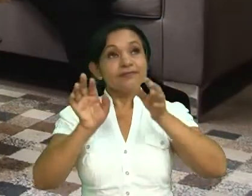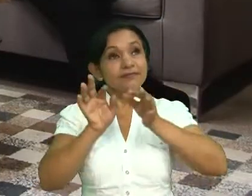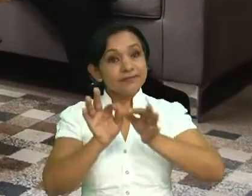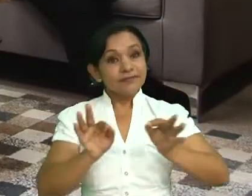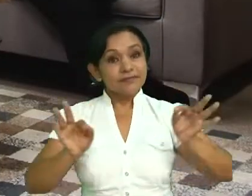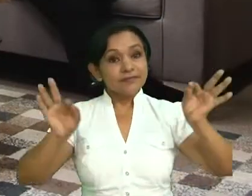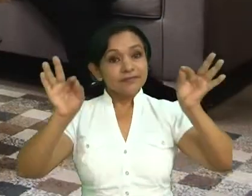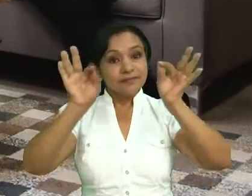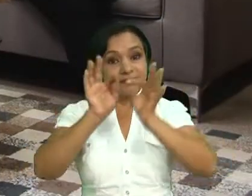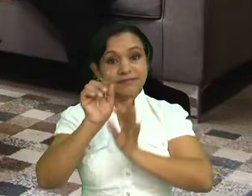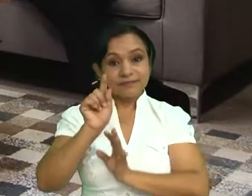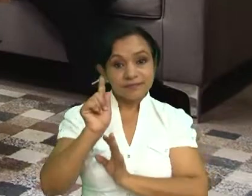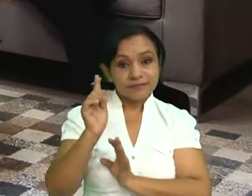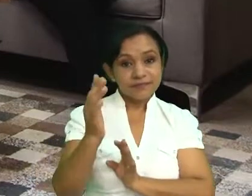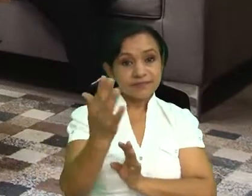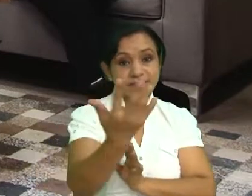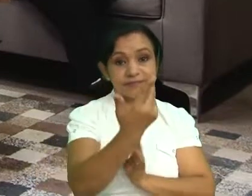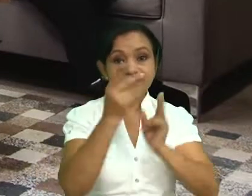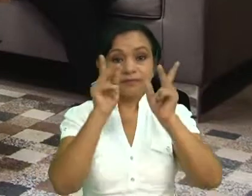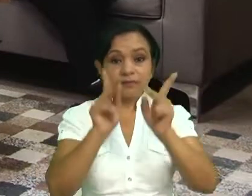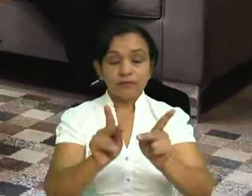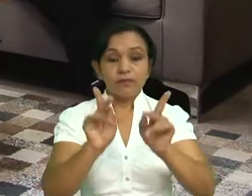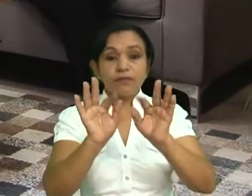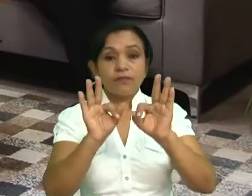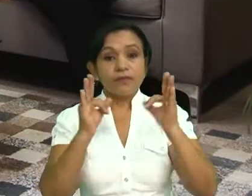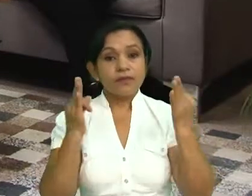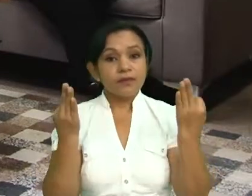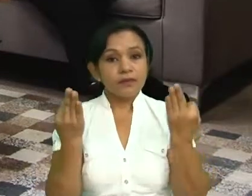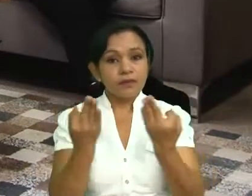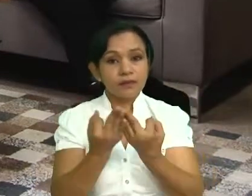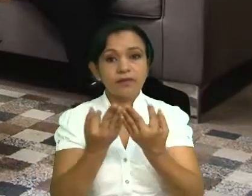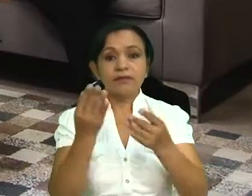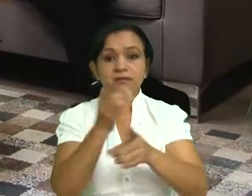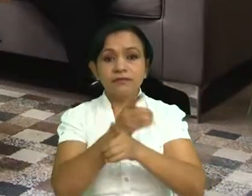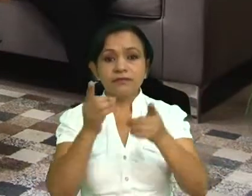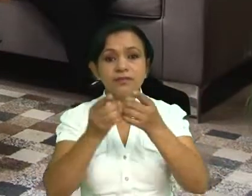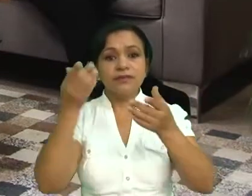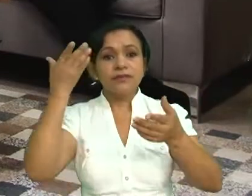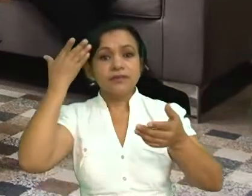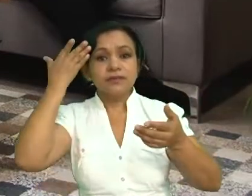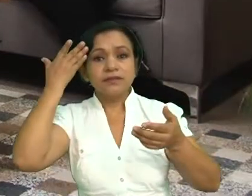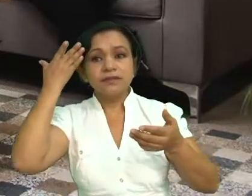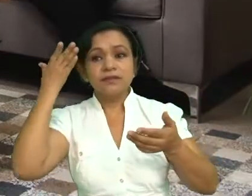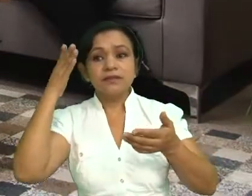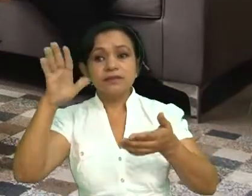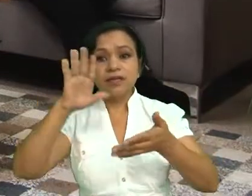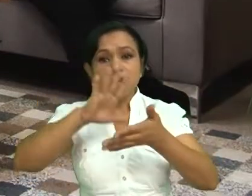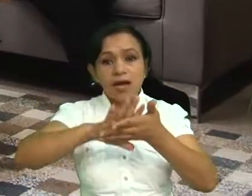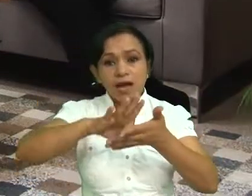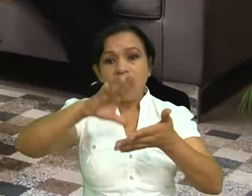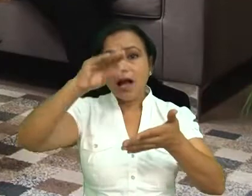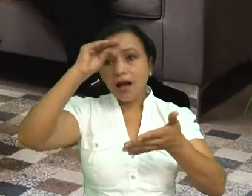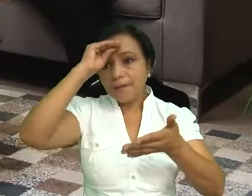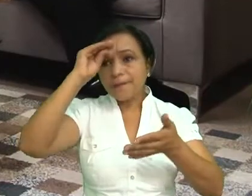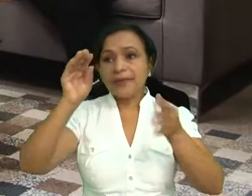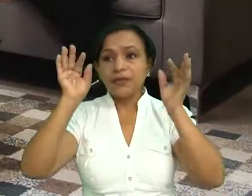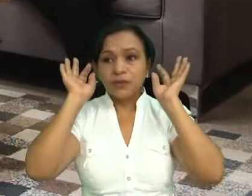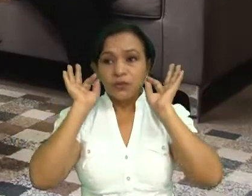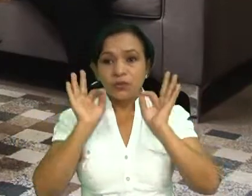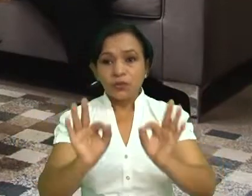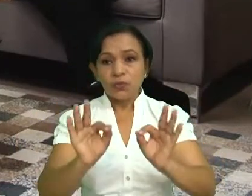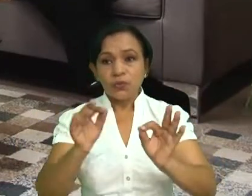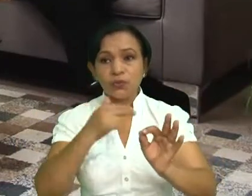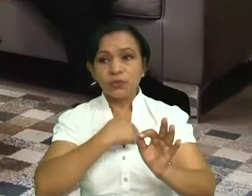la población, la familia debe de estar totalmente enterada, conociendo la realidad que se está viviendo a nivel mundial